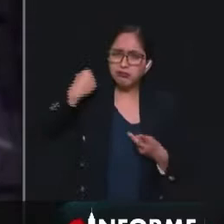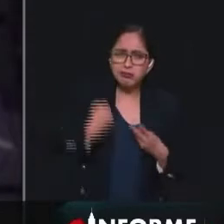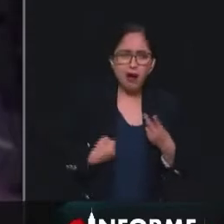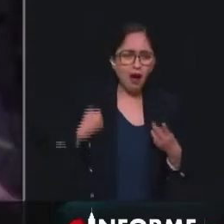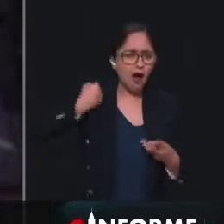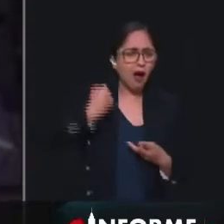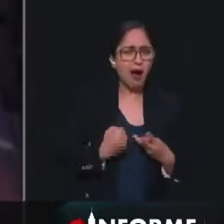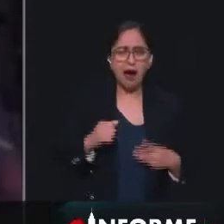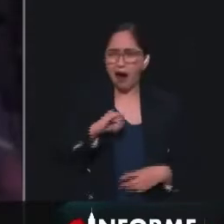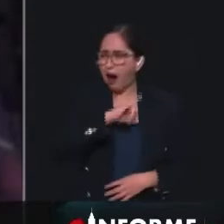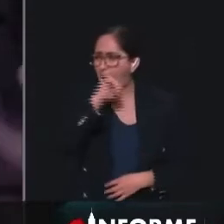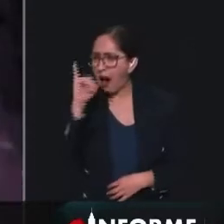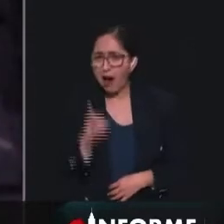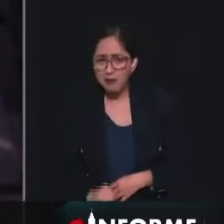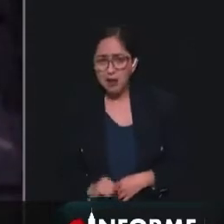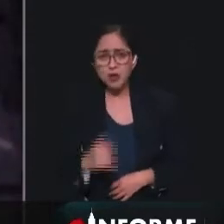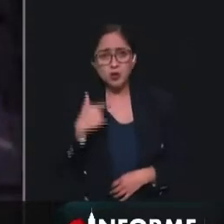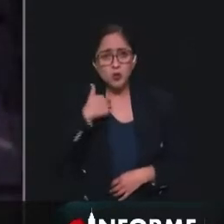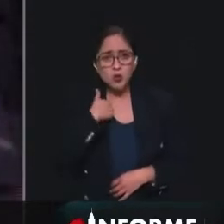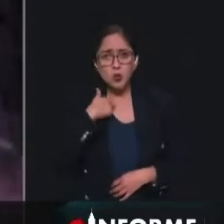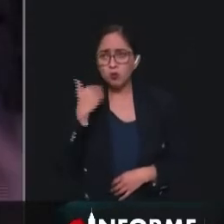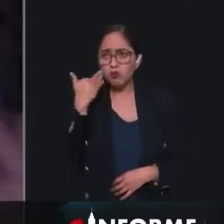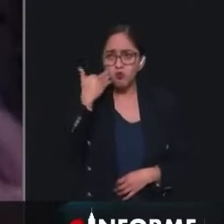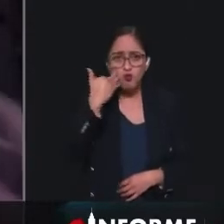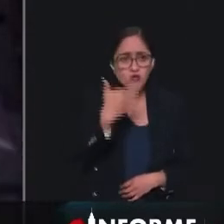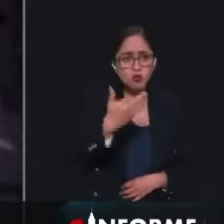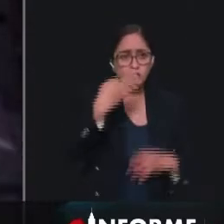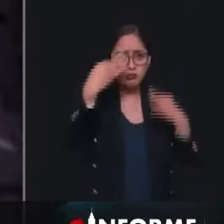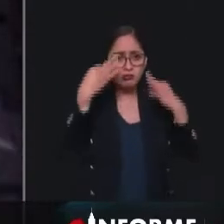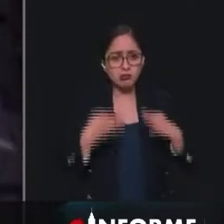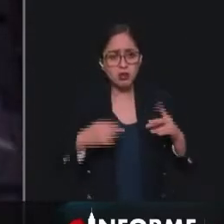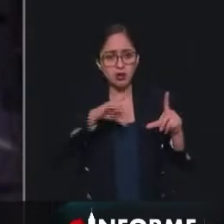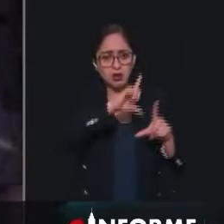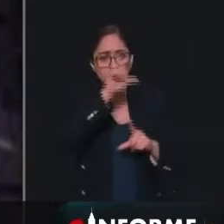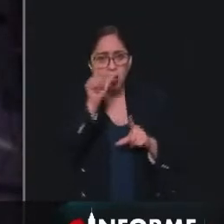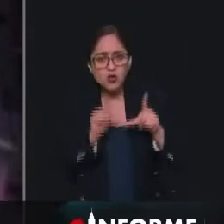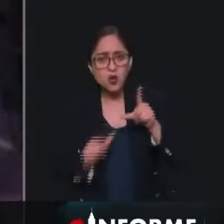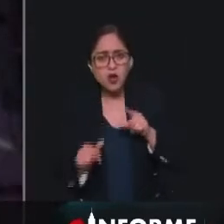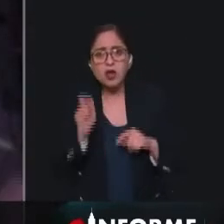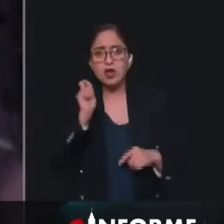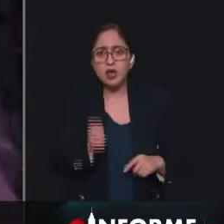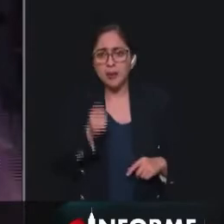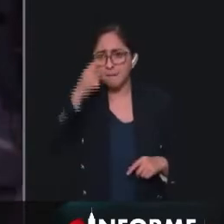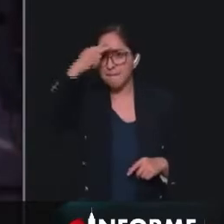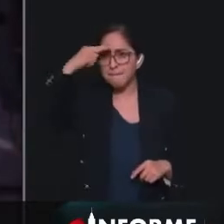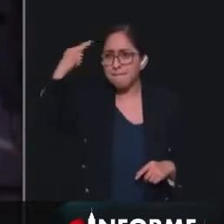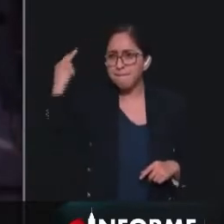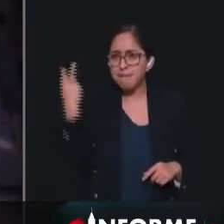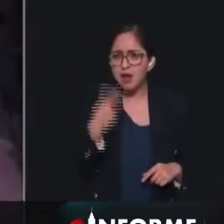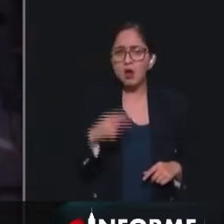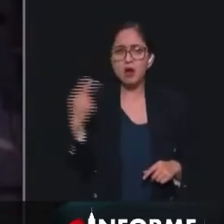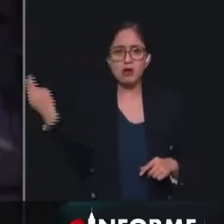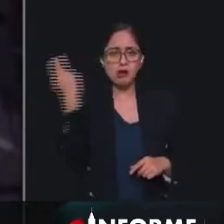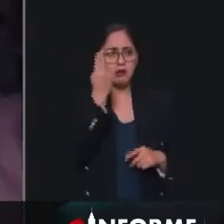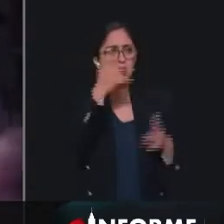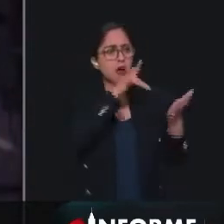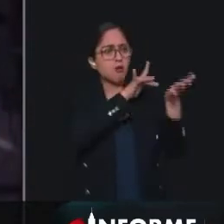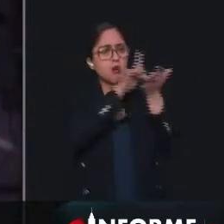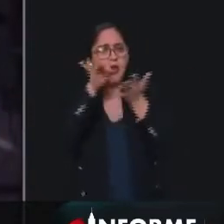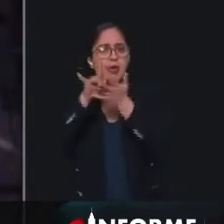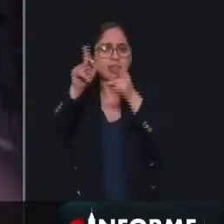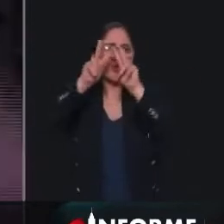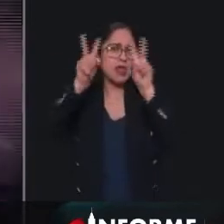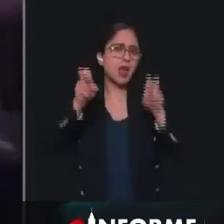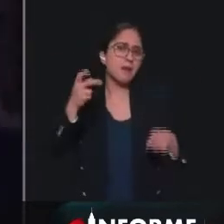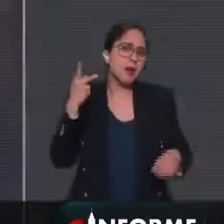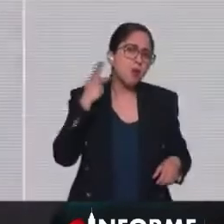consciente, yo no había visto un momento nacional en el que el país estuviera tan volcado a la política, sea para decir